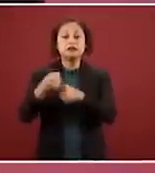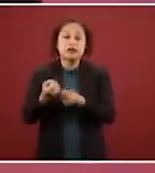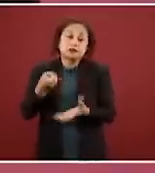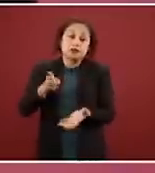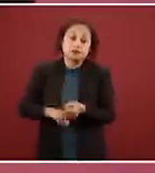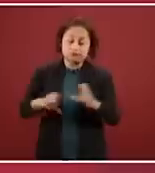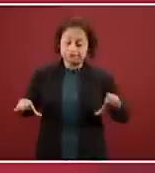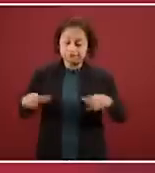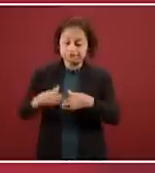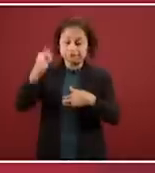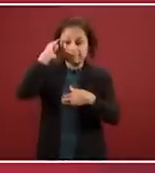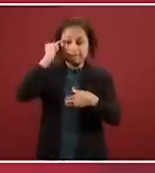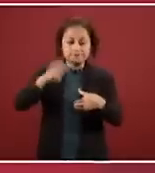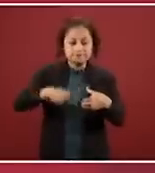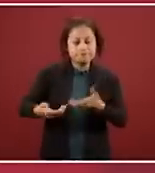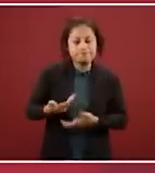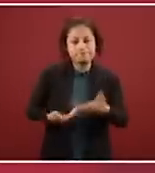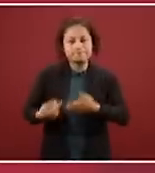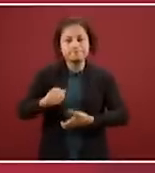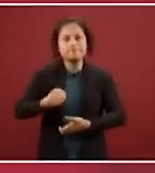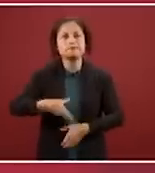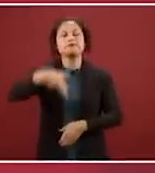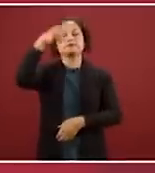trabajar en favor de los pobres.